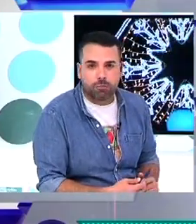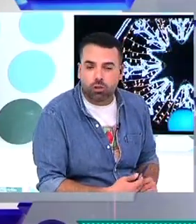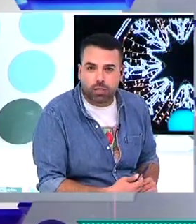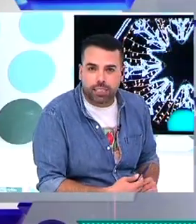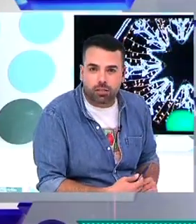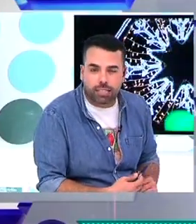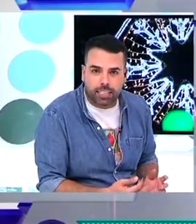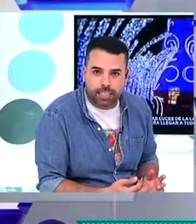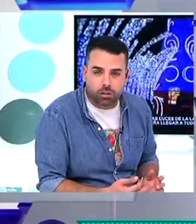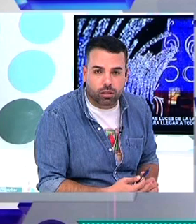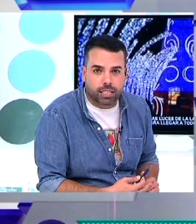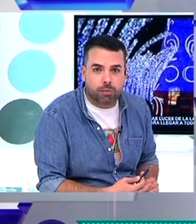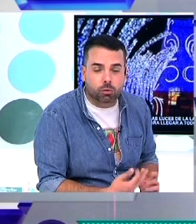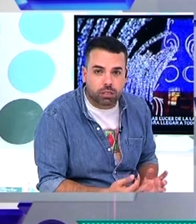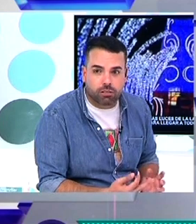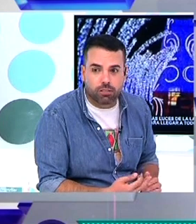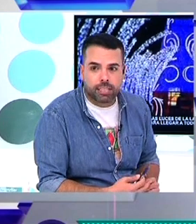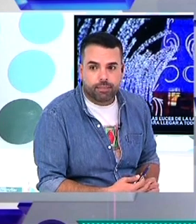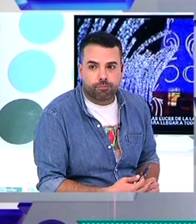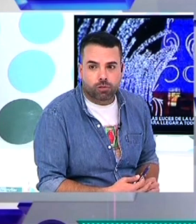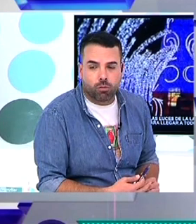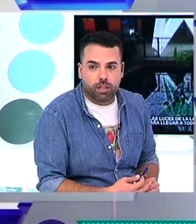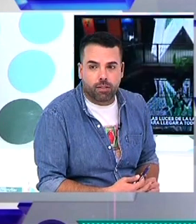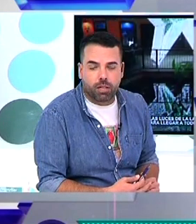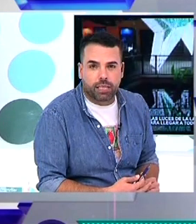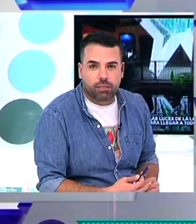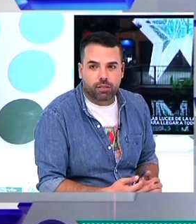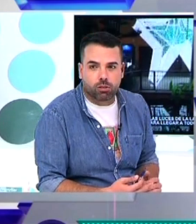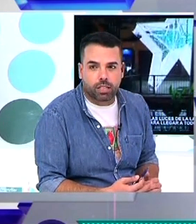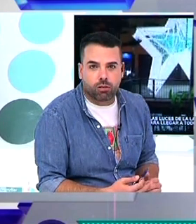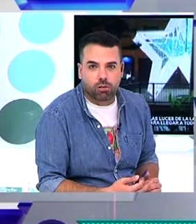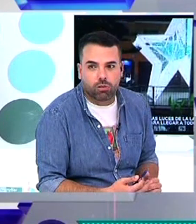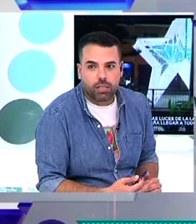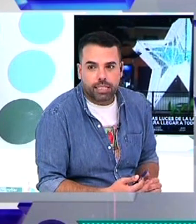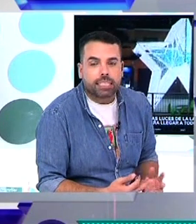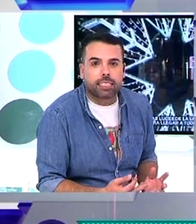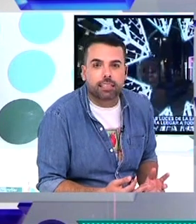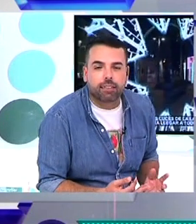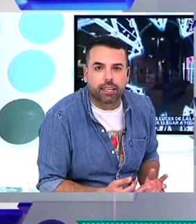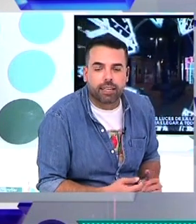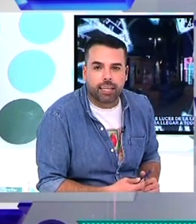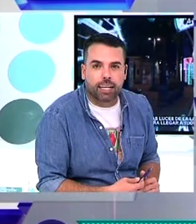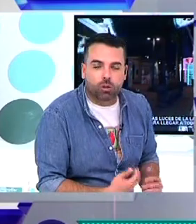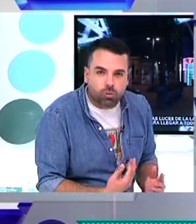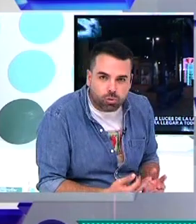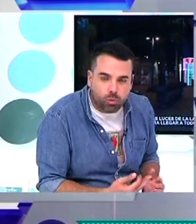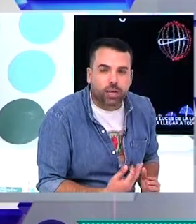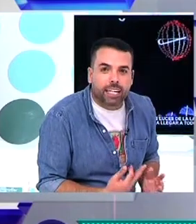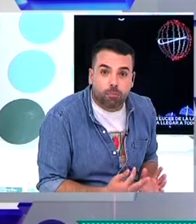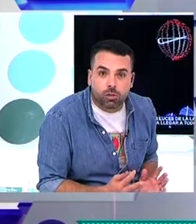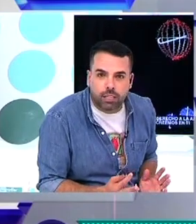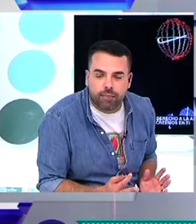y muchos han tenido que cerrar y otros están a puntito. ¿Cómo le vamos a pedir al ayuntamiento que no incentive el